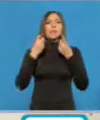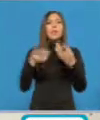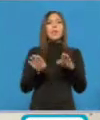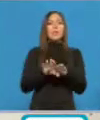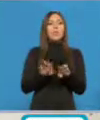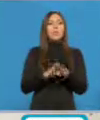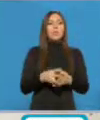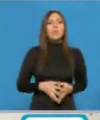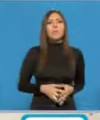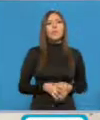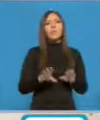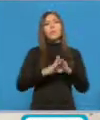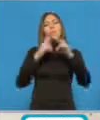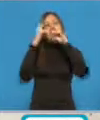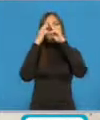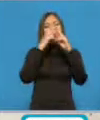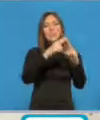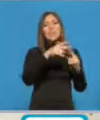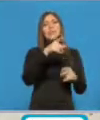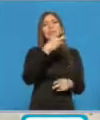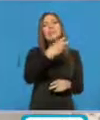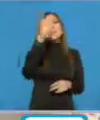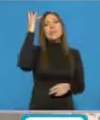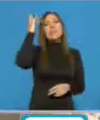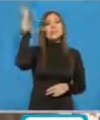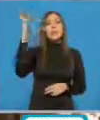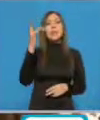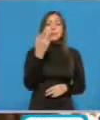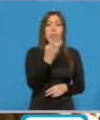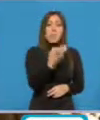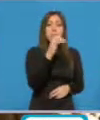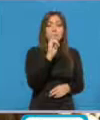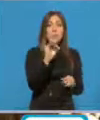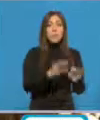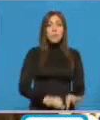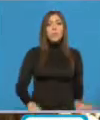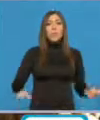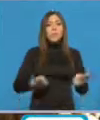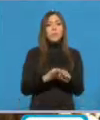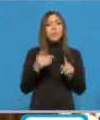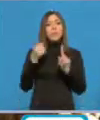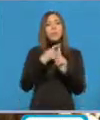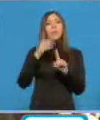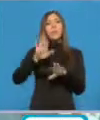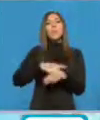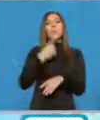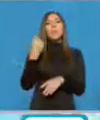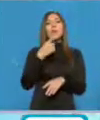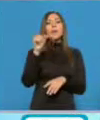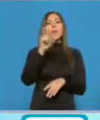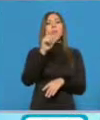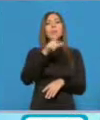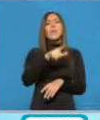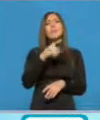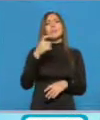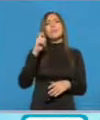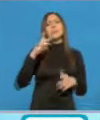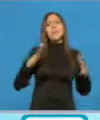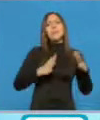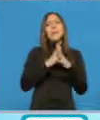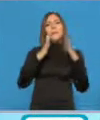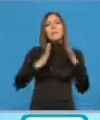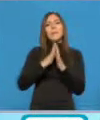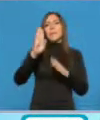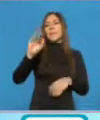de veneración a un santo que es importante, Sí. primero porque se aparece en la batalla de Clavijo, que es una de las